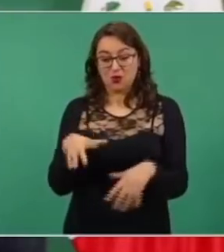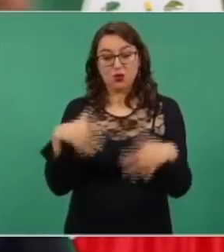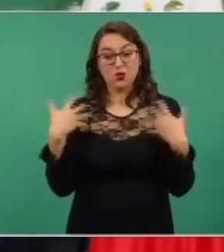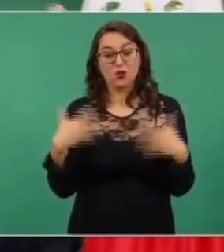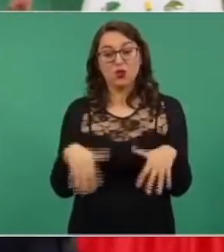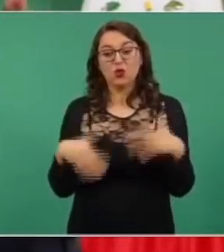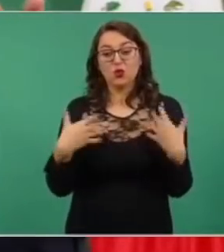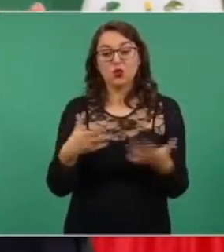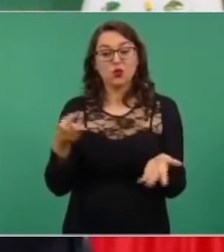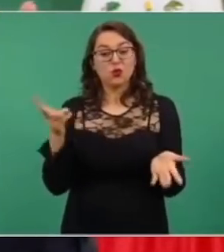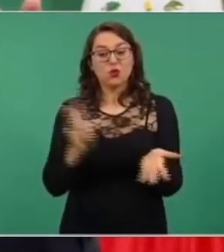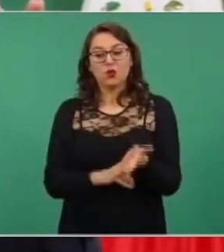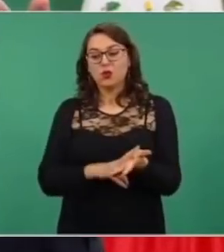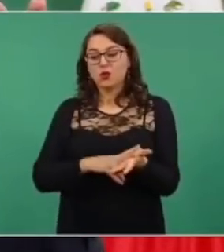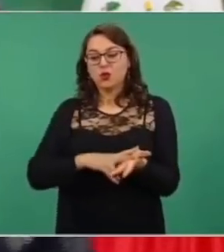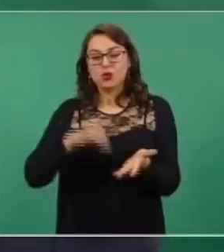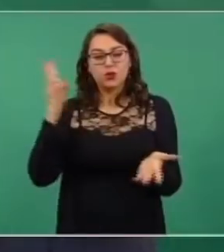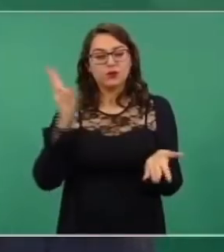codiciado,